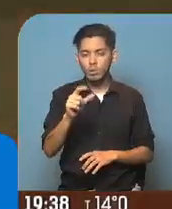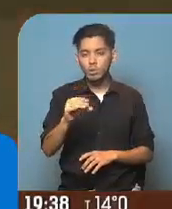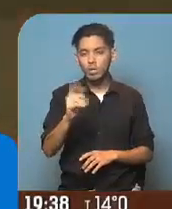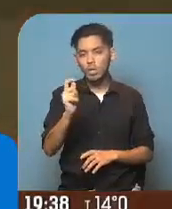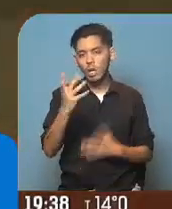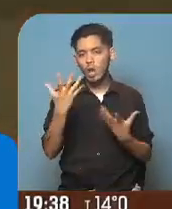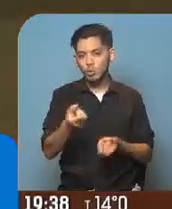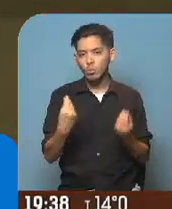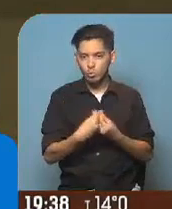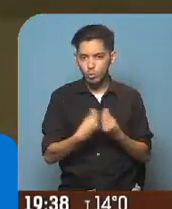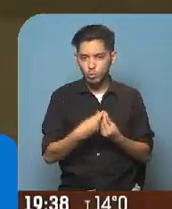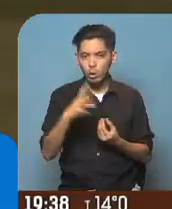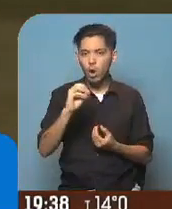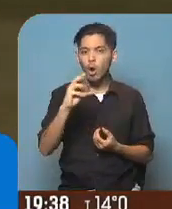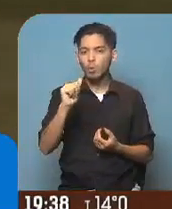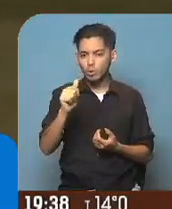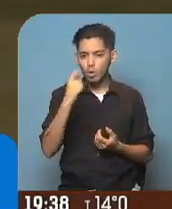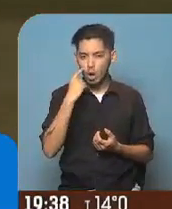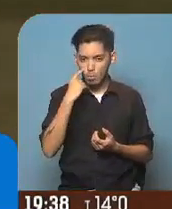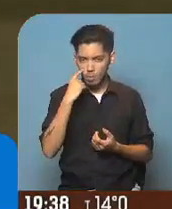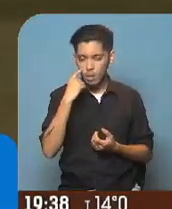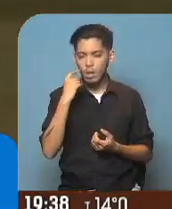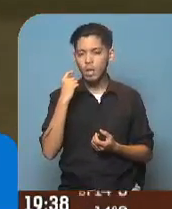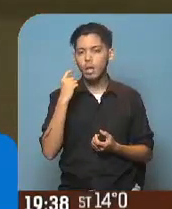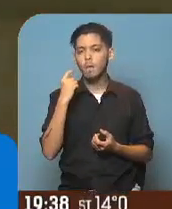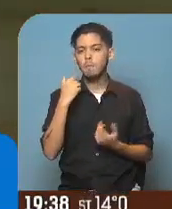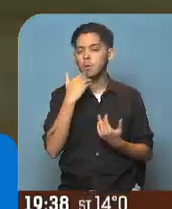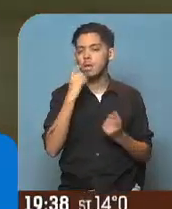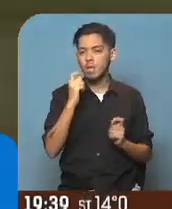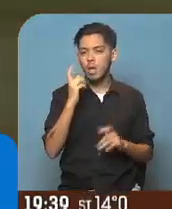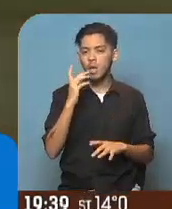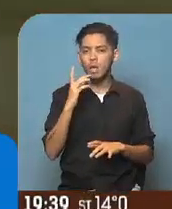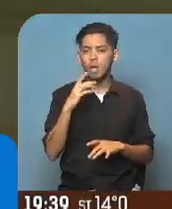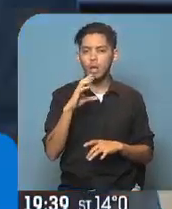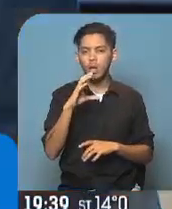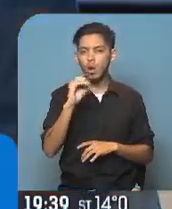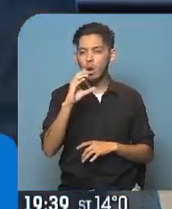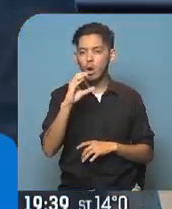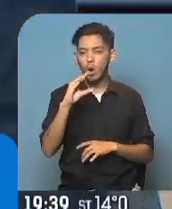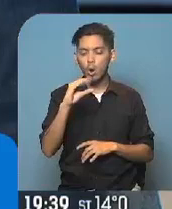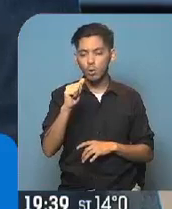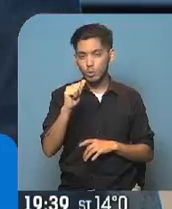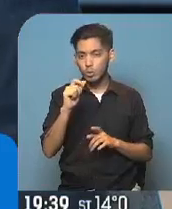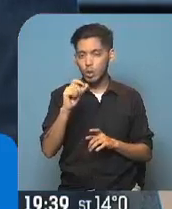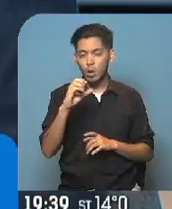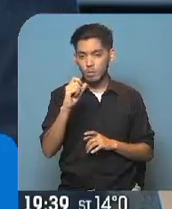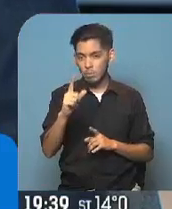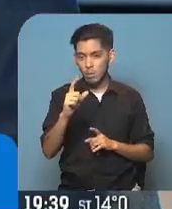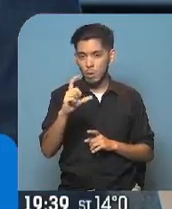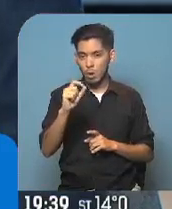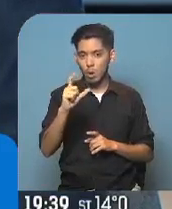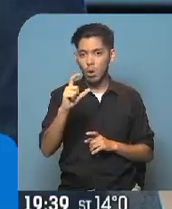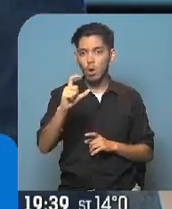pero no tienen en este momento que yo sepa a ningún profesional le parece vergonzoso que el algún partido de las eliminatorias llevaron a un